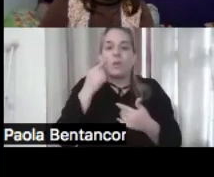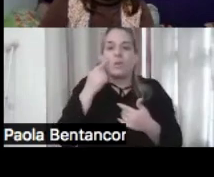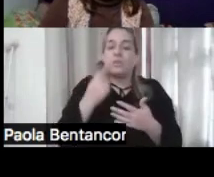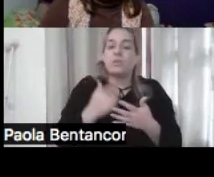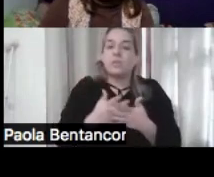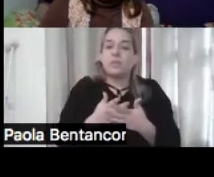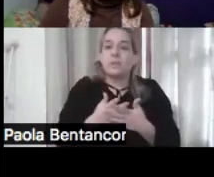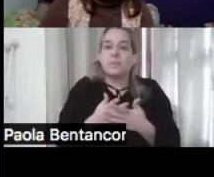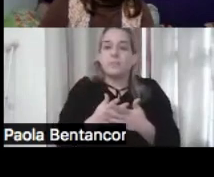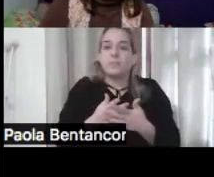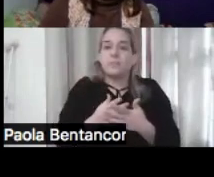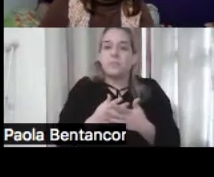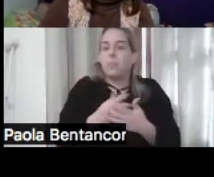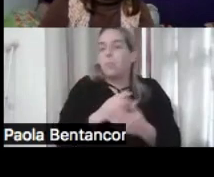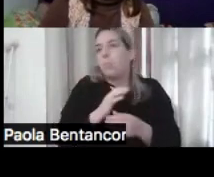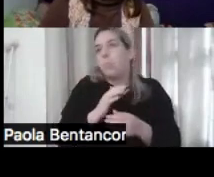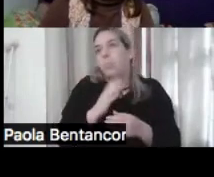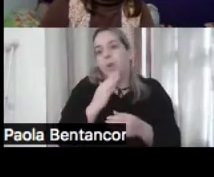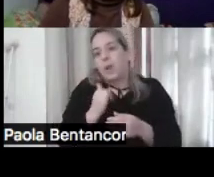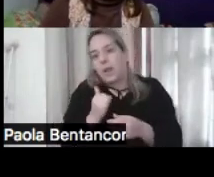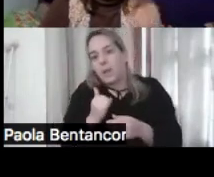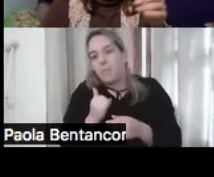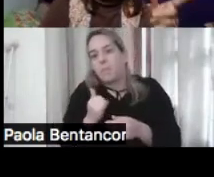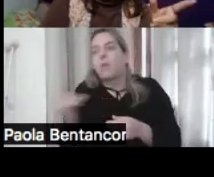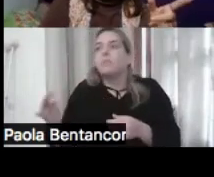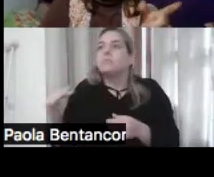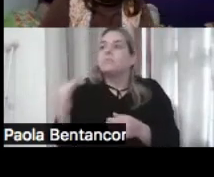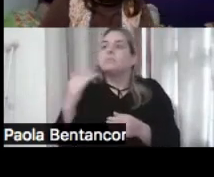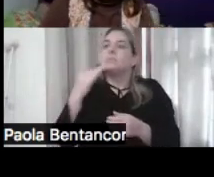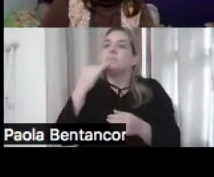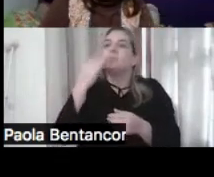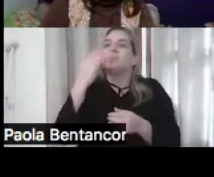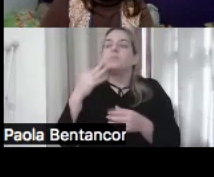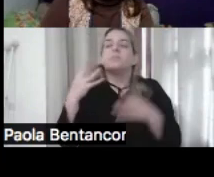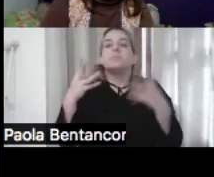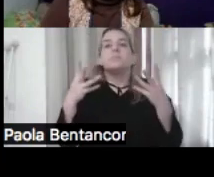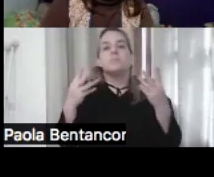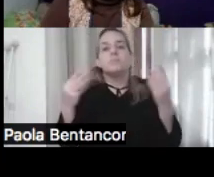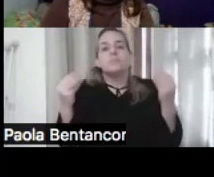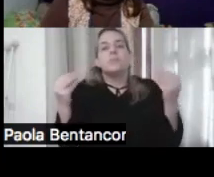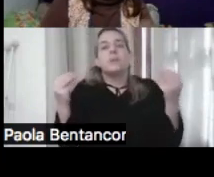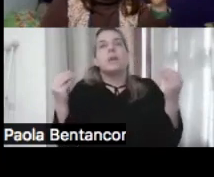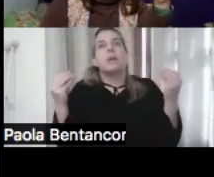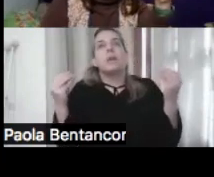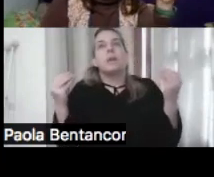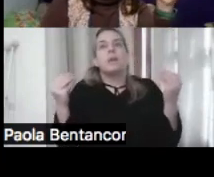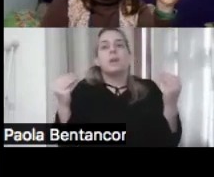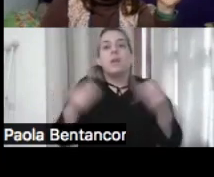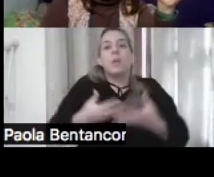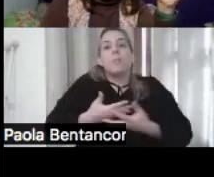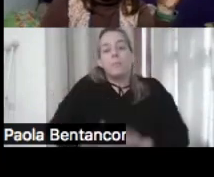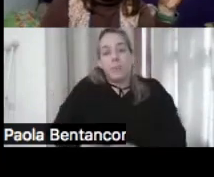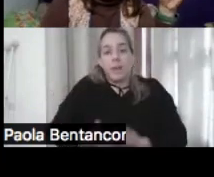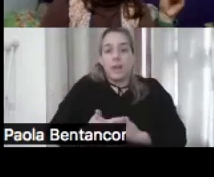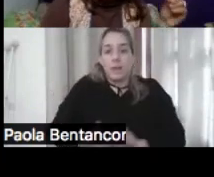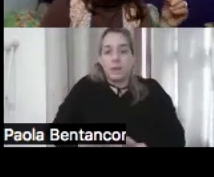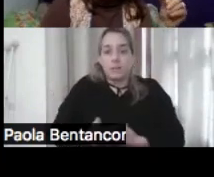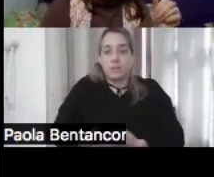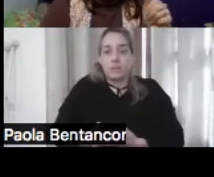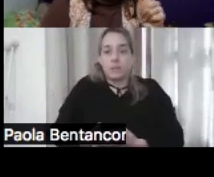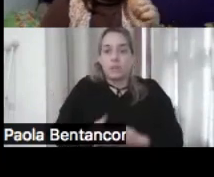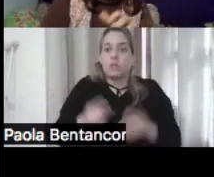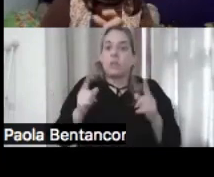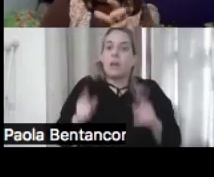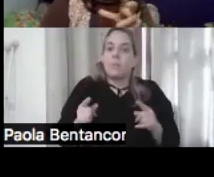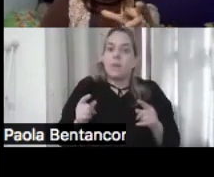sí, quizás con aromaterapia podemos facilitar el momento, usando peso, ¿sí? Algún tipo de posibilidad de